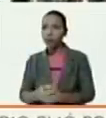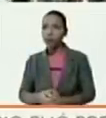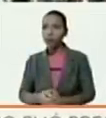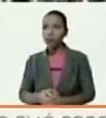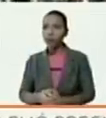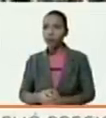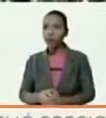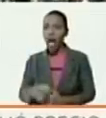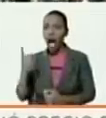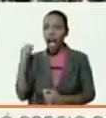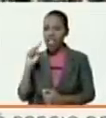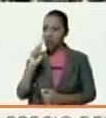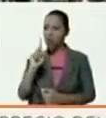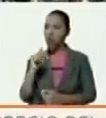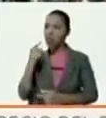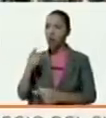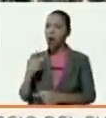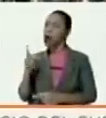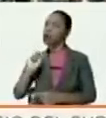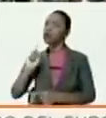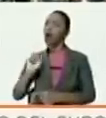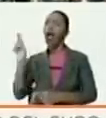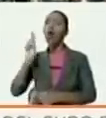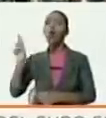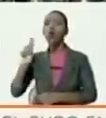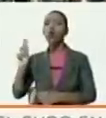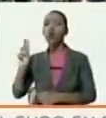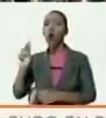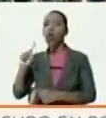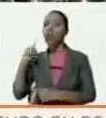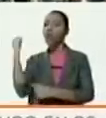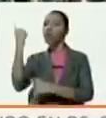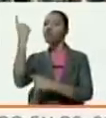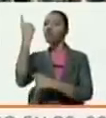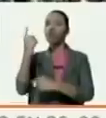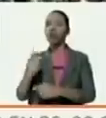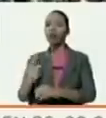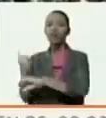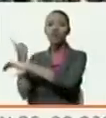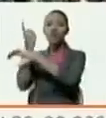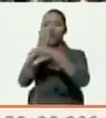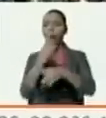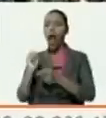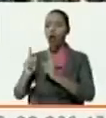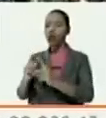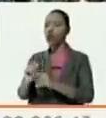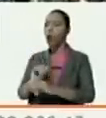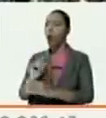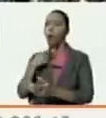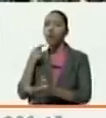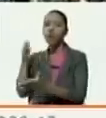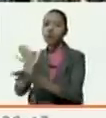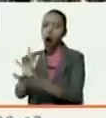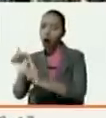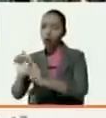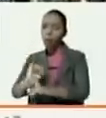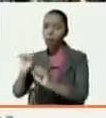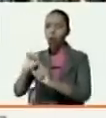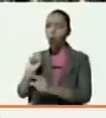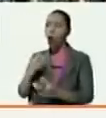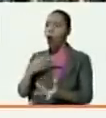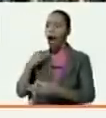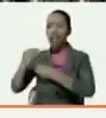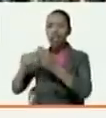Ayer dijo uno que no descartaban el uso de drones para acabar con la vida de algunos de nosotros o lanzarnos un